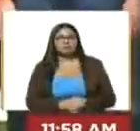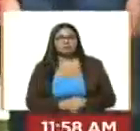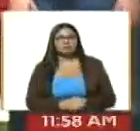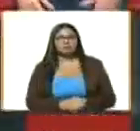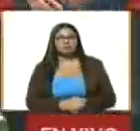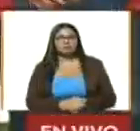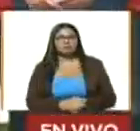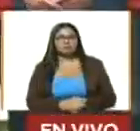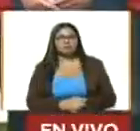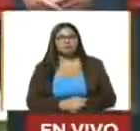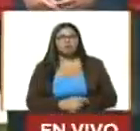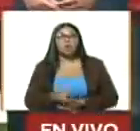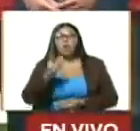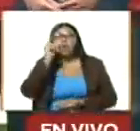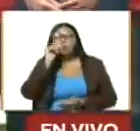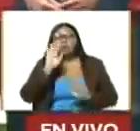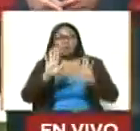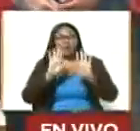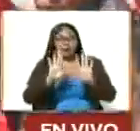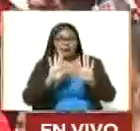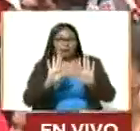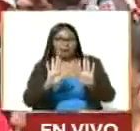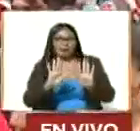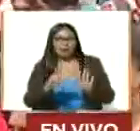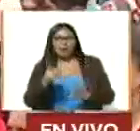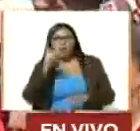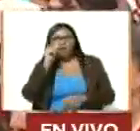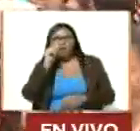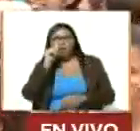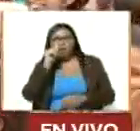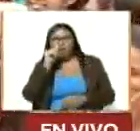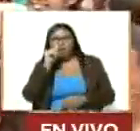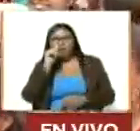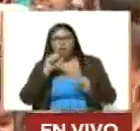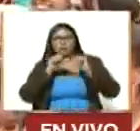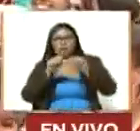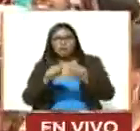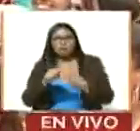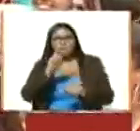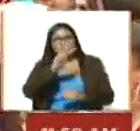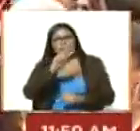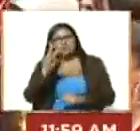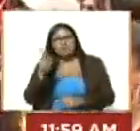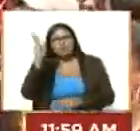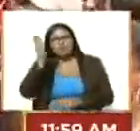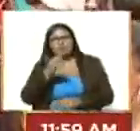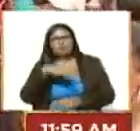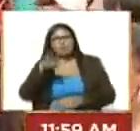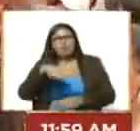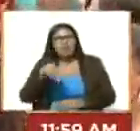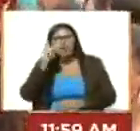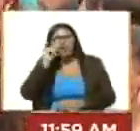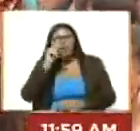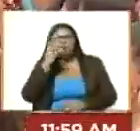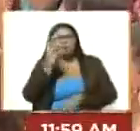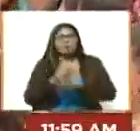Los hombres, ya va. Los hombres nos quedamos con un 22%. ¿Dónde están los hombres de